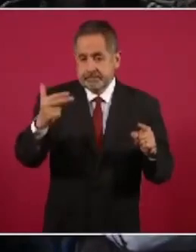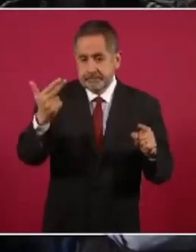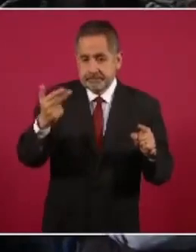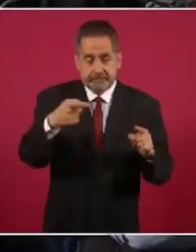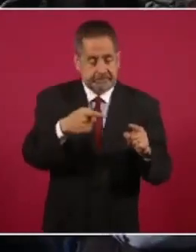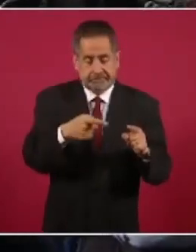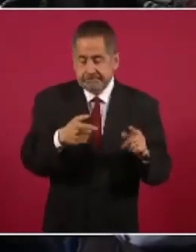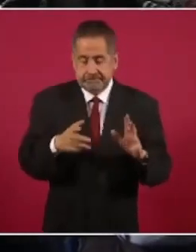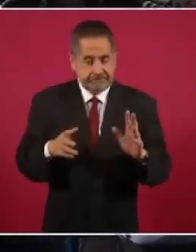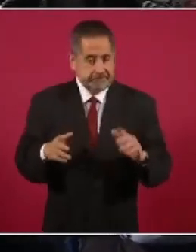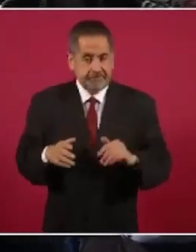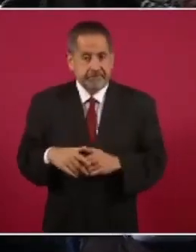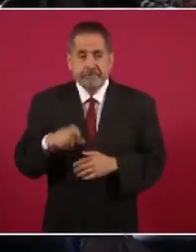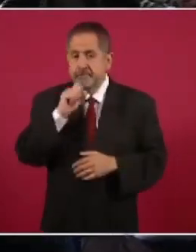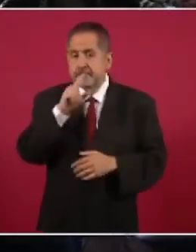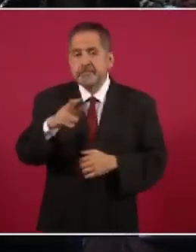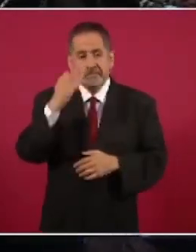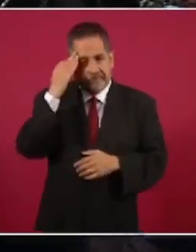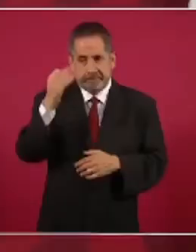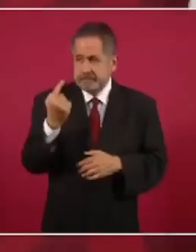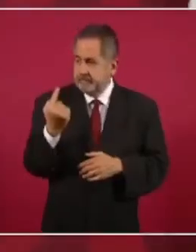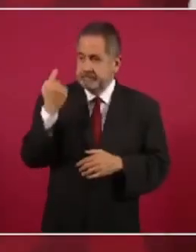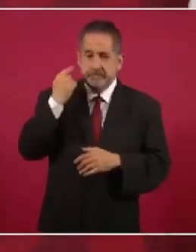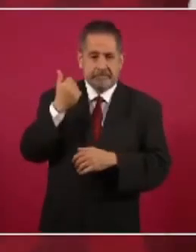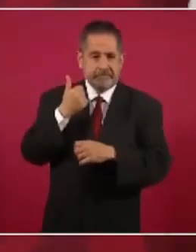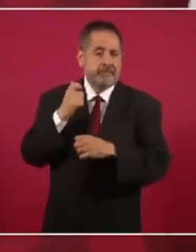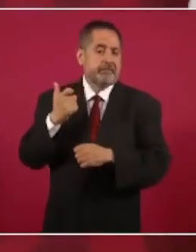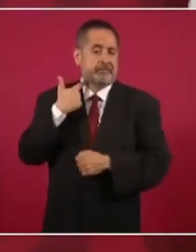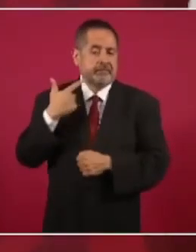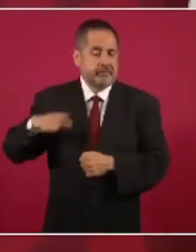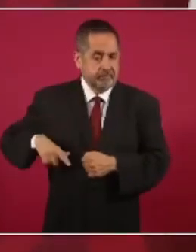y en el sexenio pasado